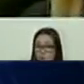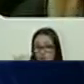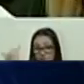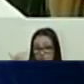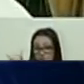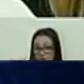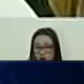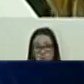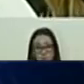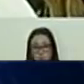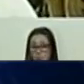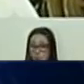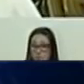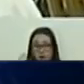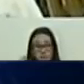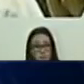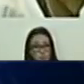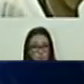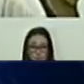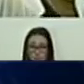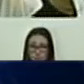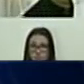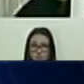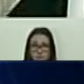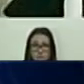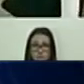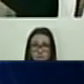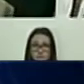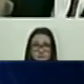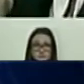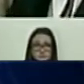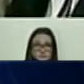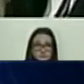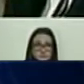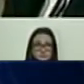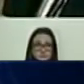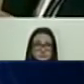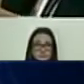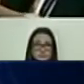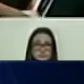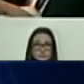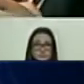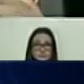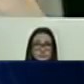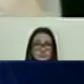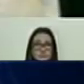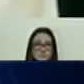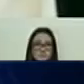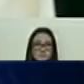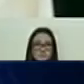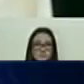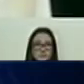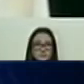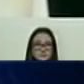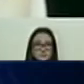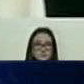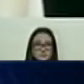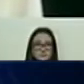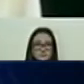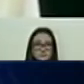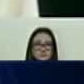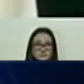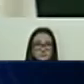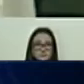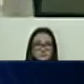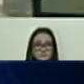pensamiento propio. El país era una secuencia de seguidillas de